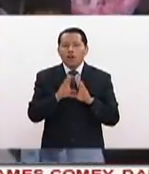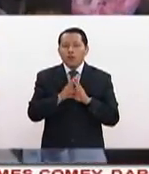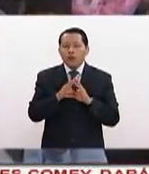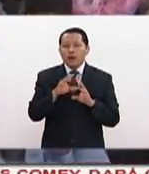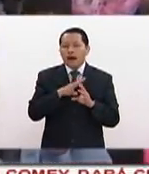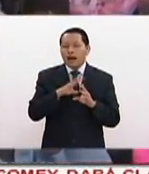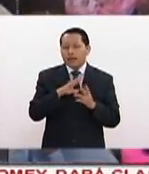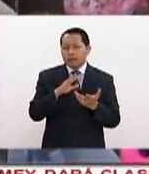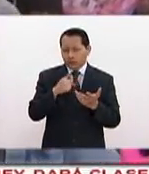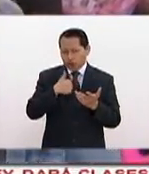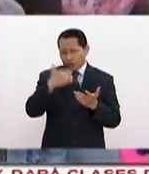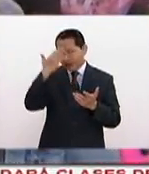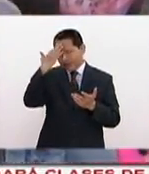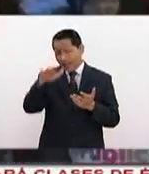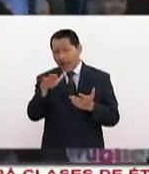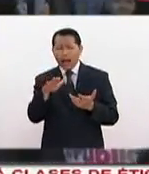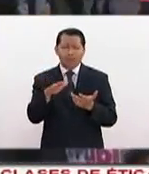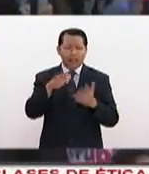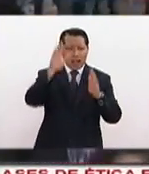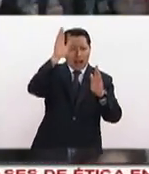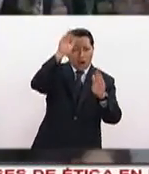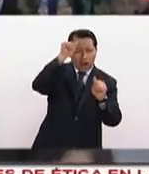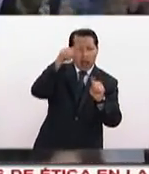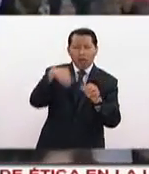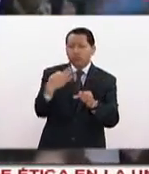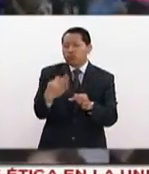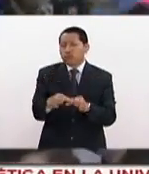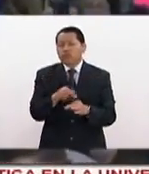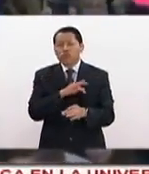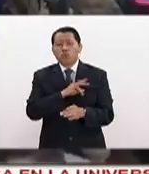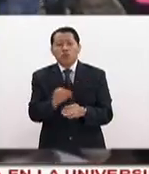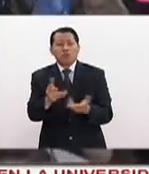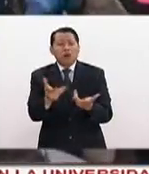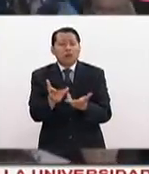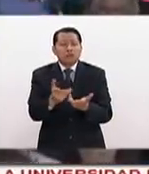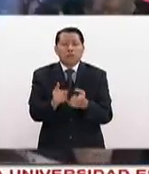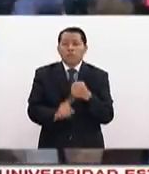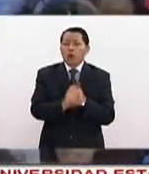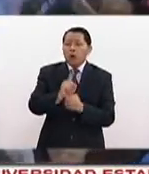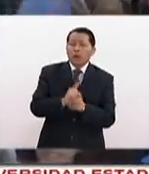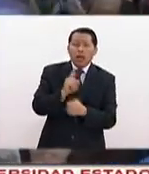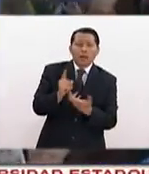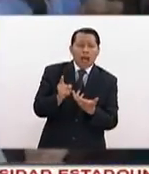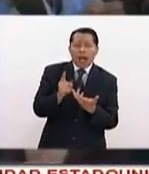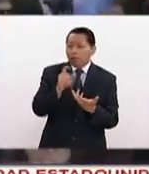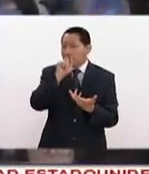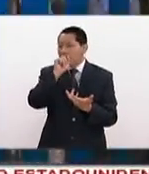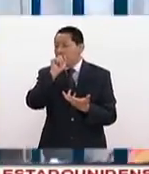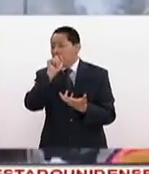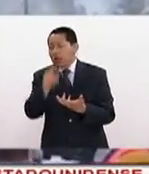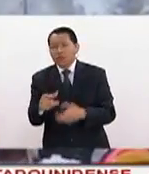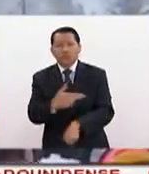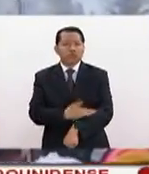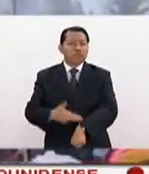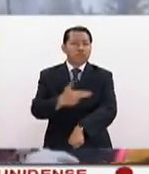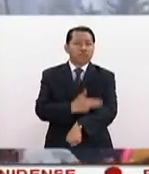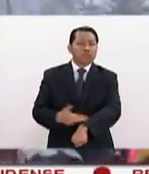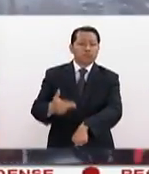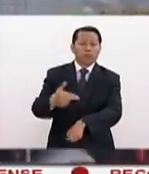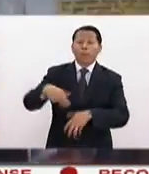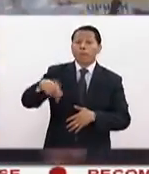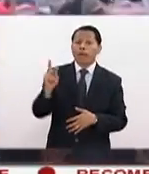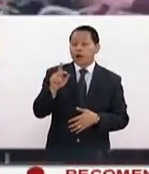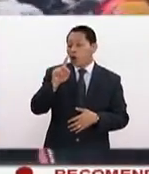¿no? Sí. Yo sé hacer los tratos, yo sé cerrar los tratos, yo puedo lograr resolver todos los problemas. Bueno, estamos viendo desde el punto de vista de